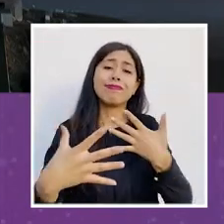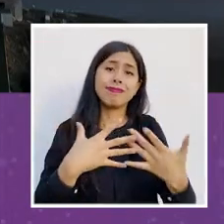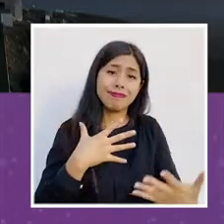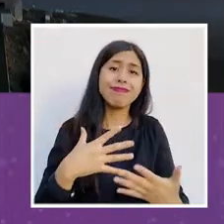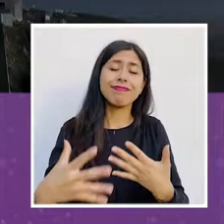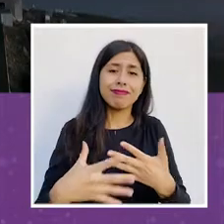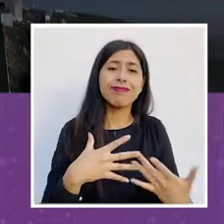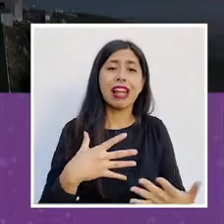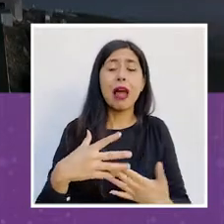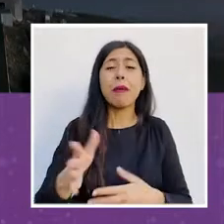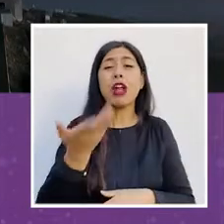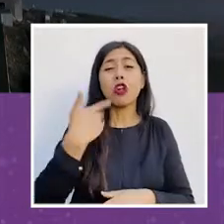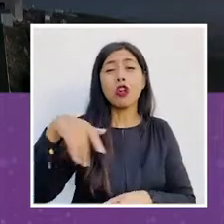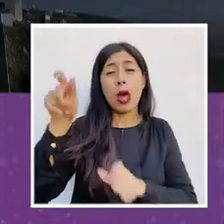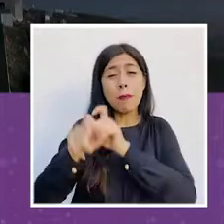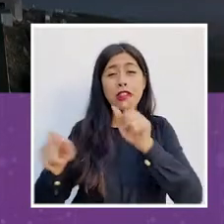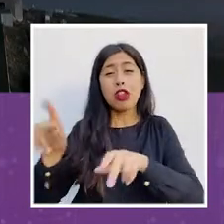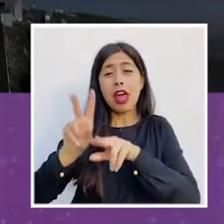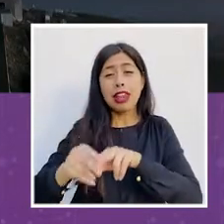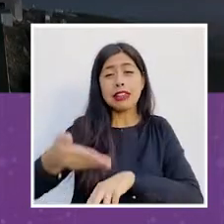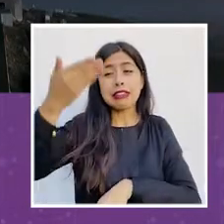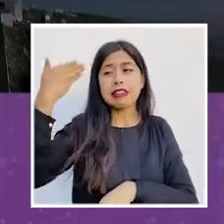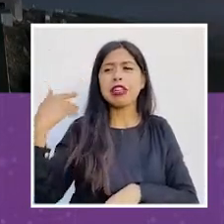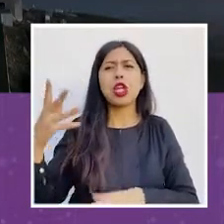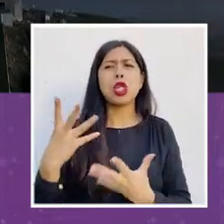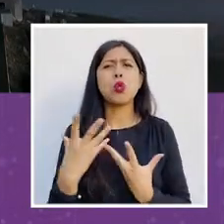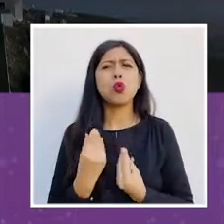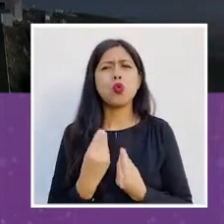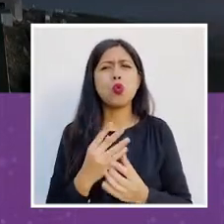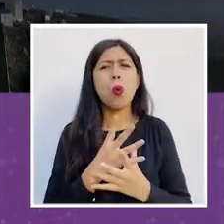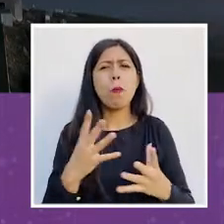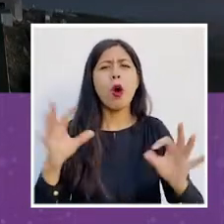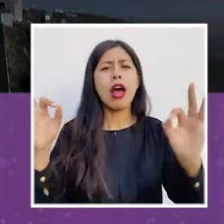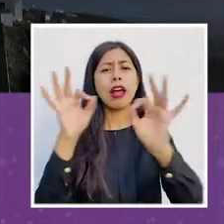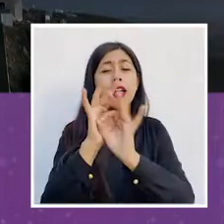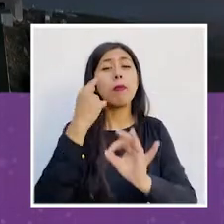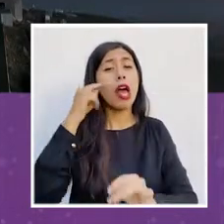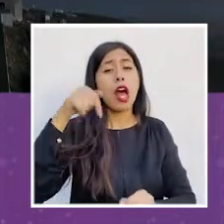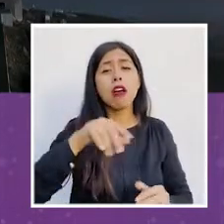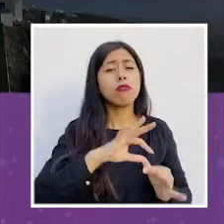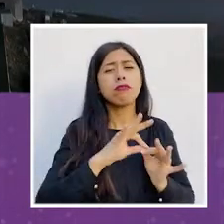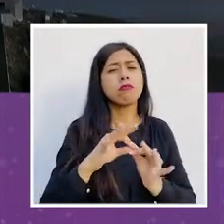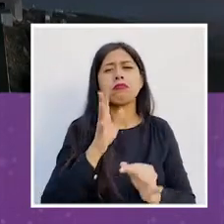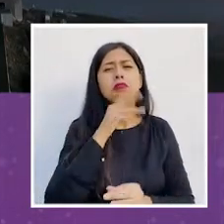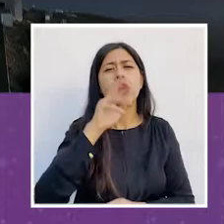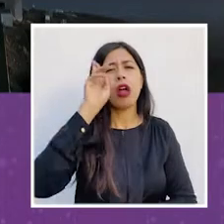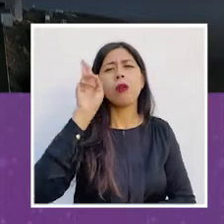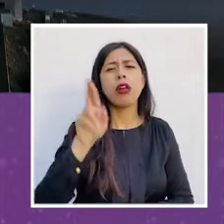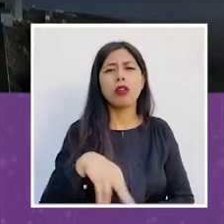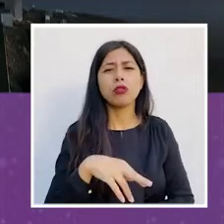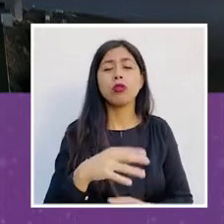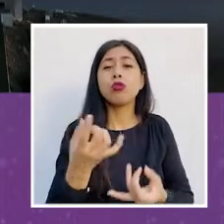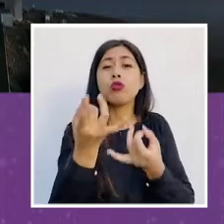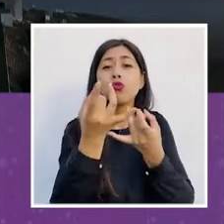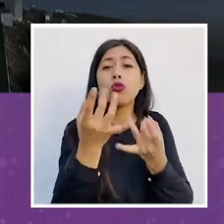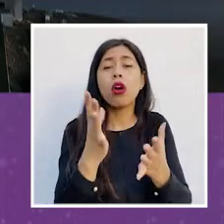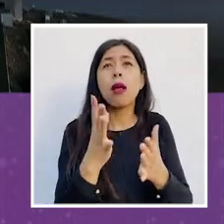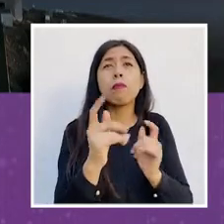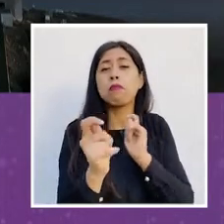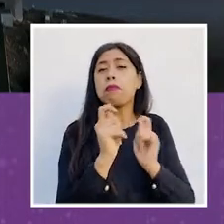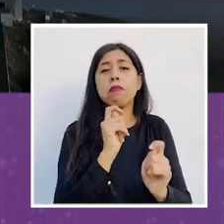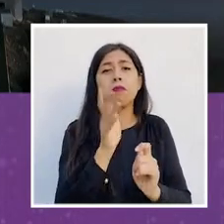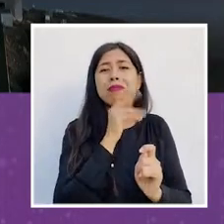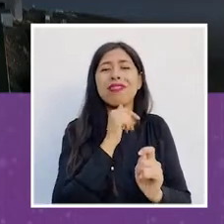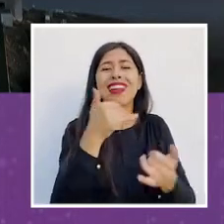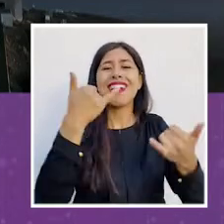Naturalmente nuestros antepasados le tenían mucho susto a los eclipses. Pero ahora no hay razón para temerles. Es solo un